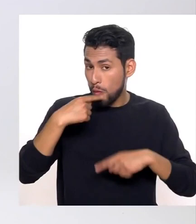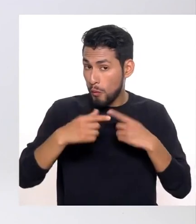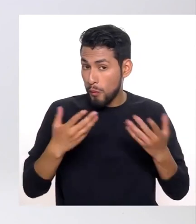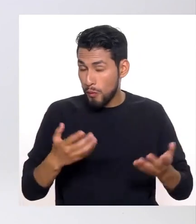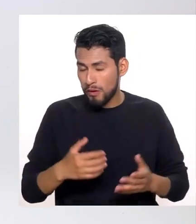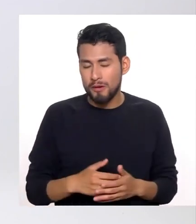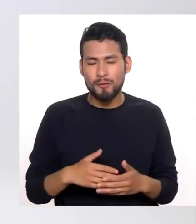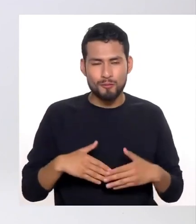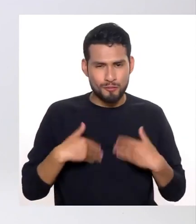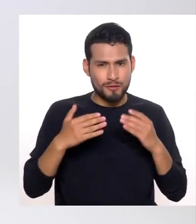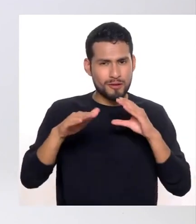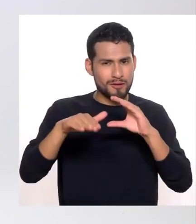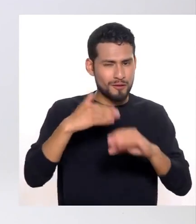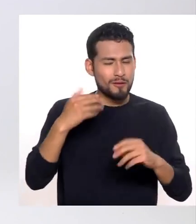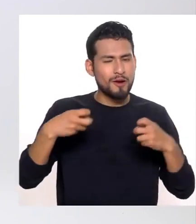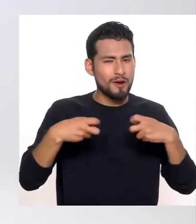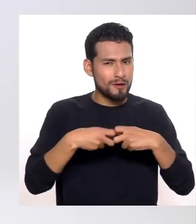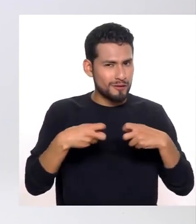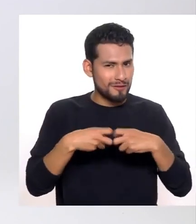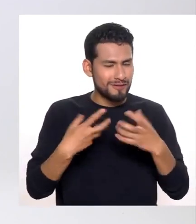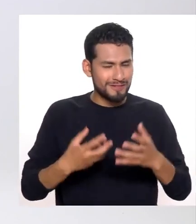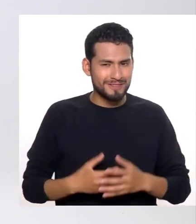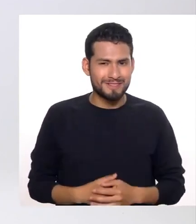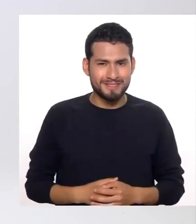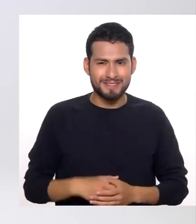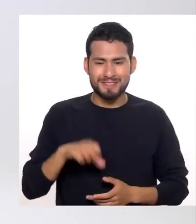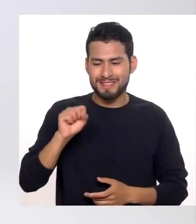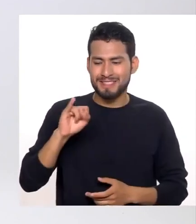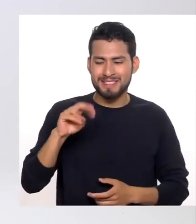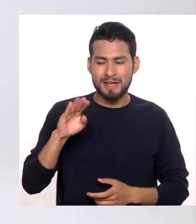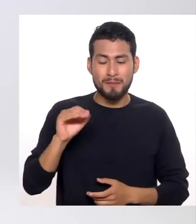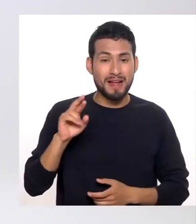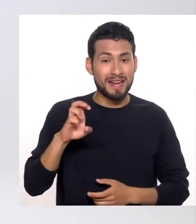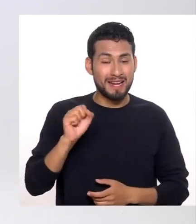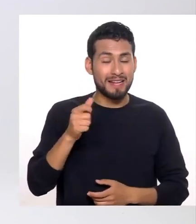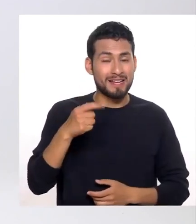sugerencias o comentarios, pueden escribir a nuestro correo electrónico